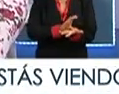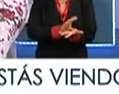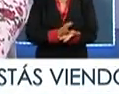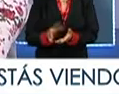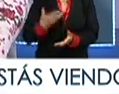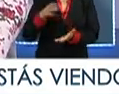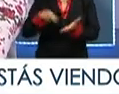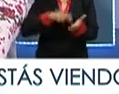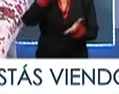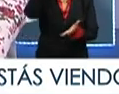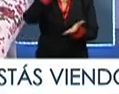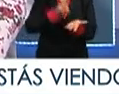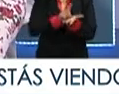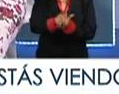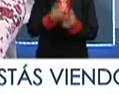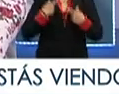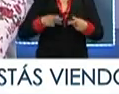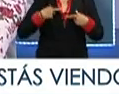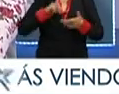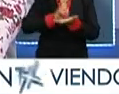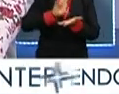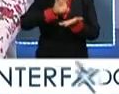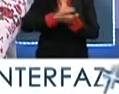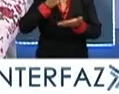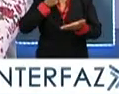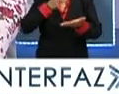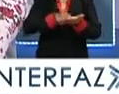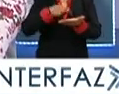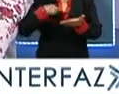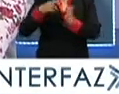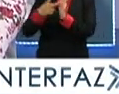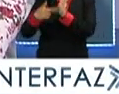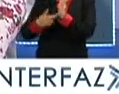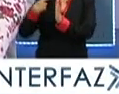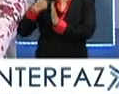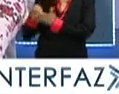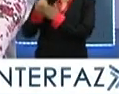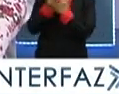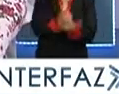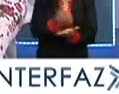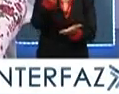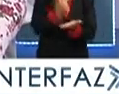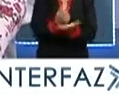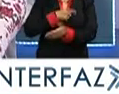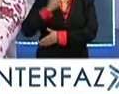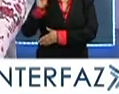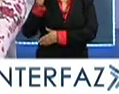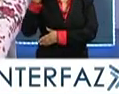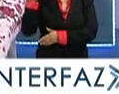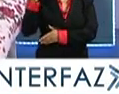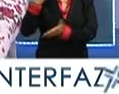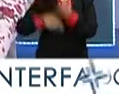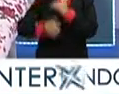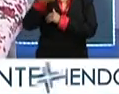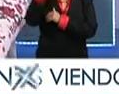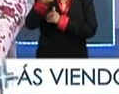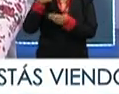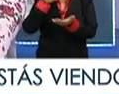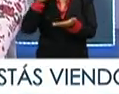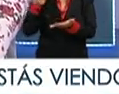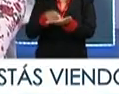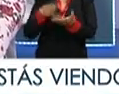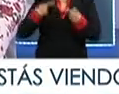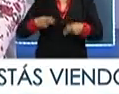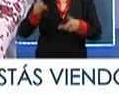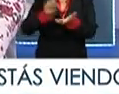Convención Internacional sobre los Derechos de las Personas con Discapacidad y del Protocolo Facultativo, aprobado en diciembre del 2006, establece